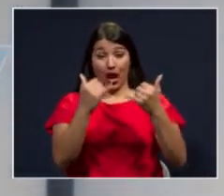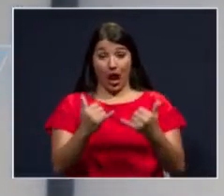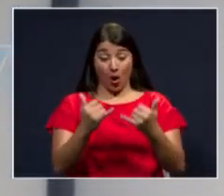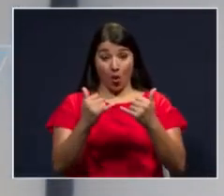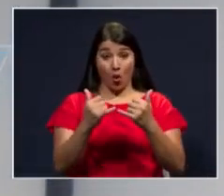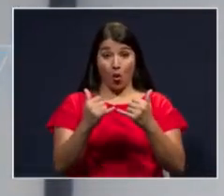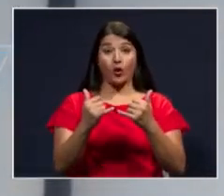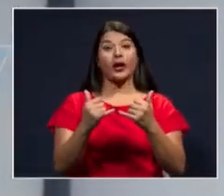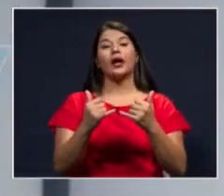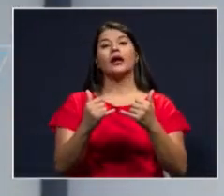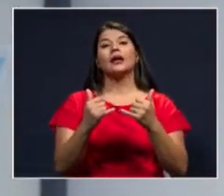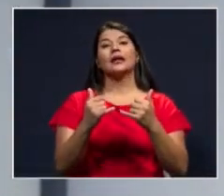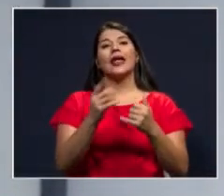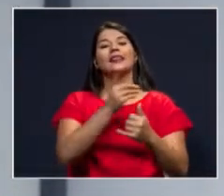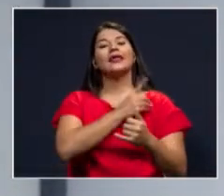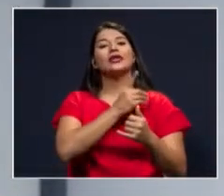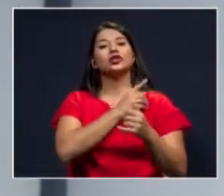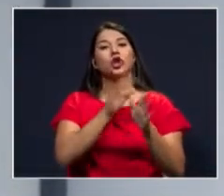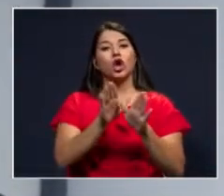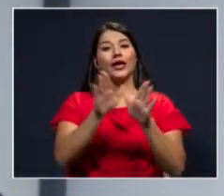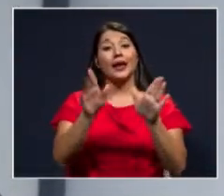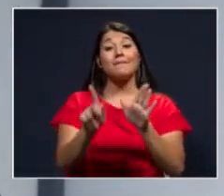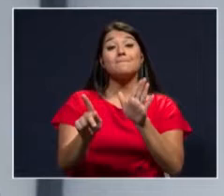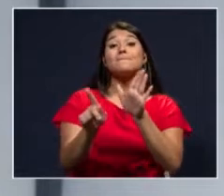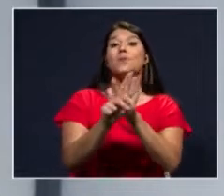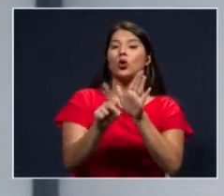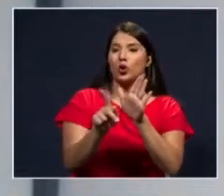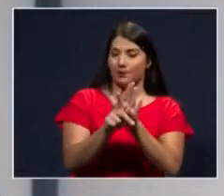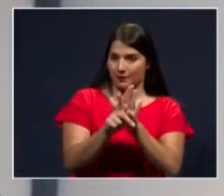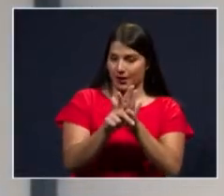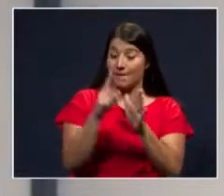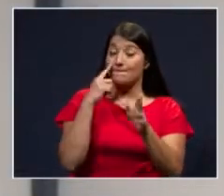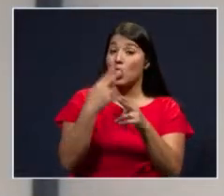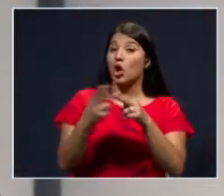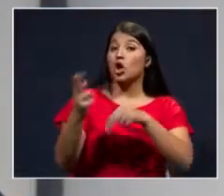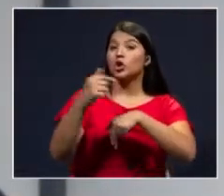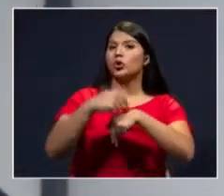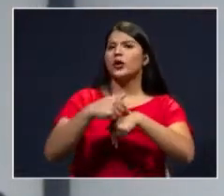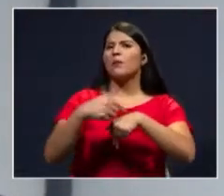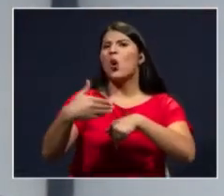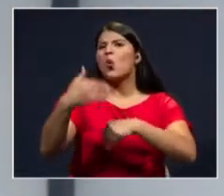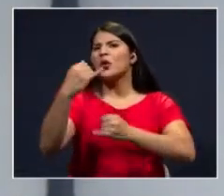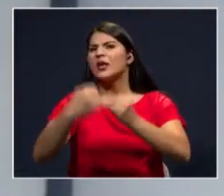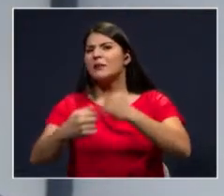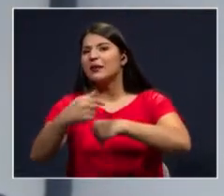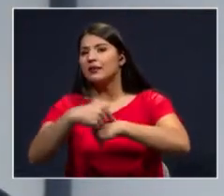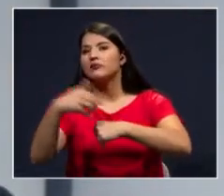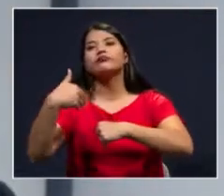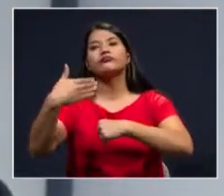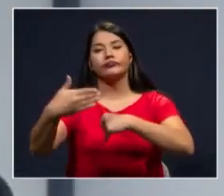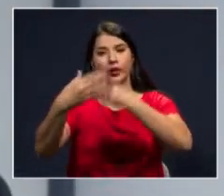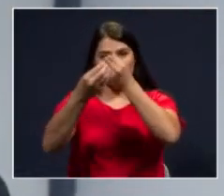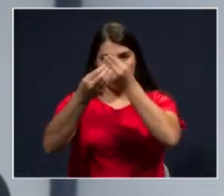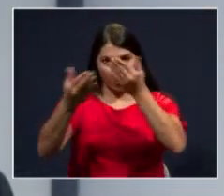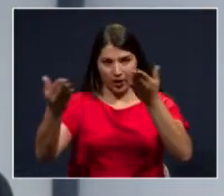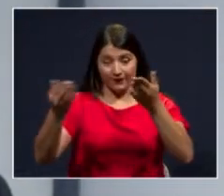hasta nuevo aviso, a partir de la publicación de esta AIC, el vuelo de aeronaves